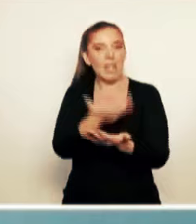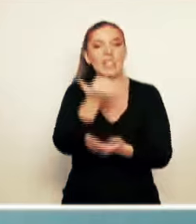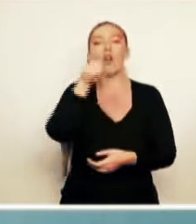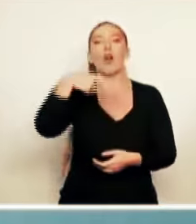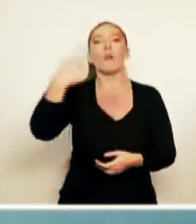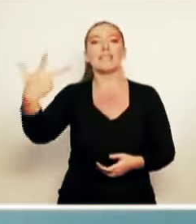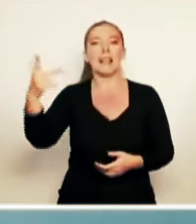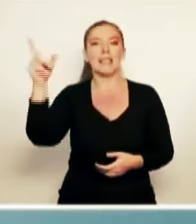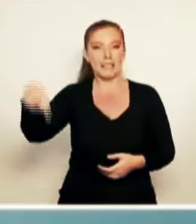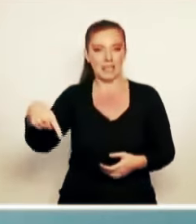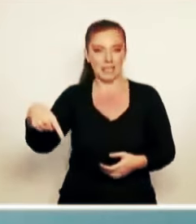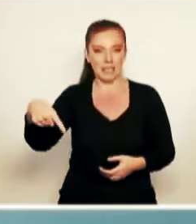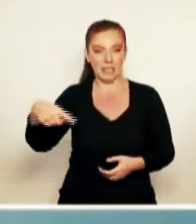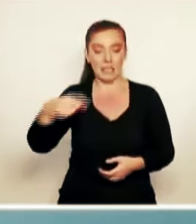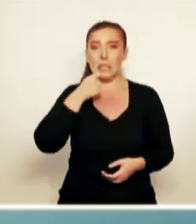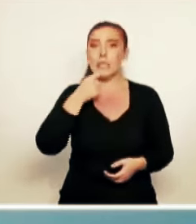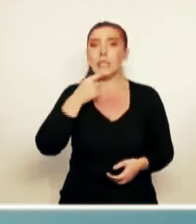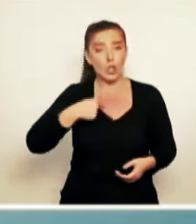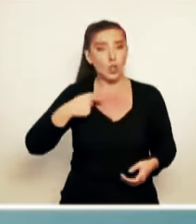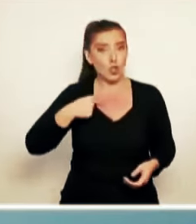6,3. Si estoy conforme